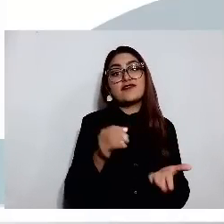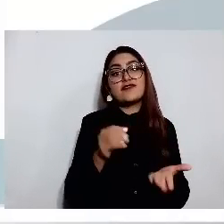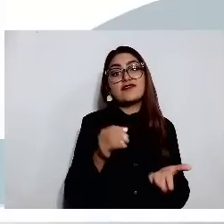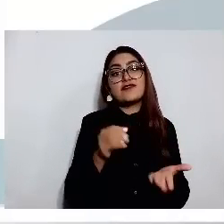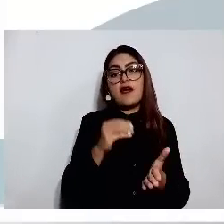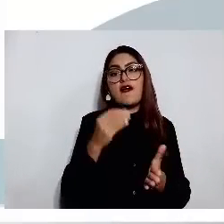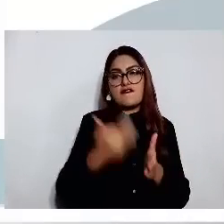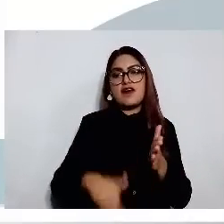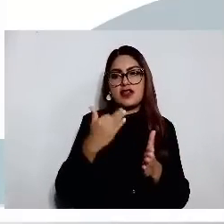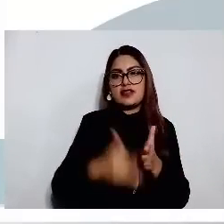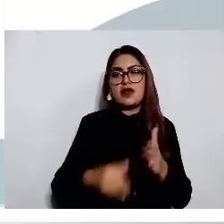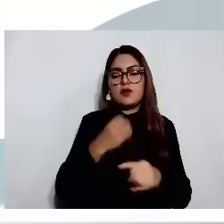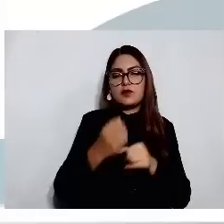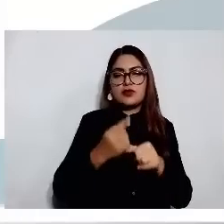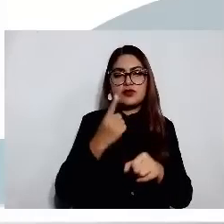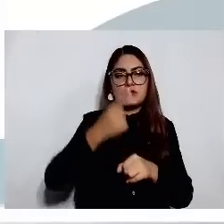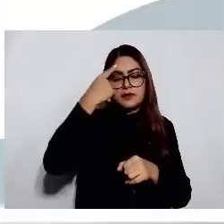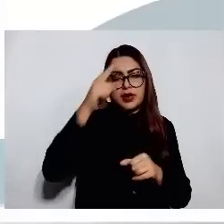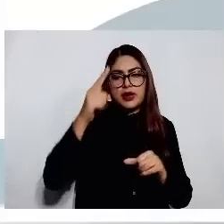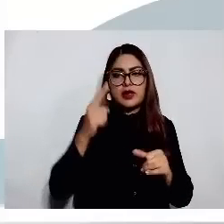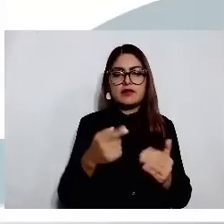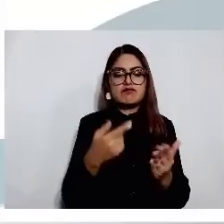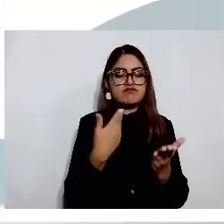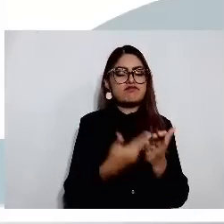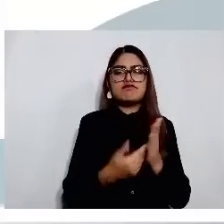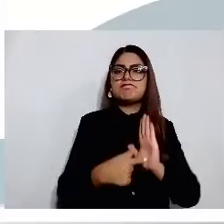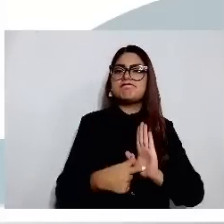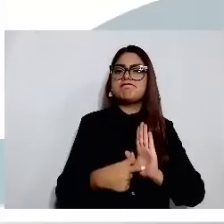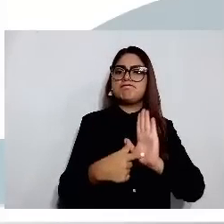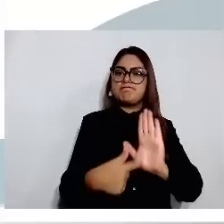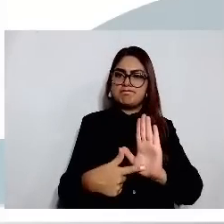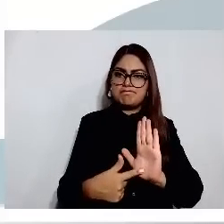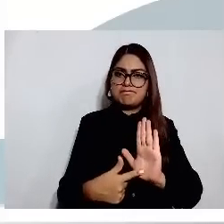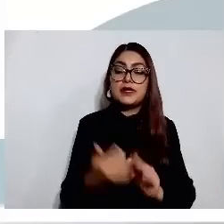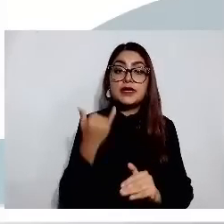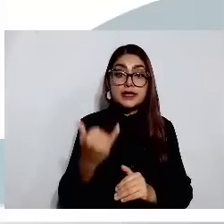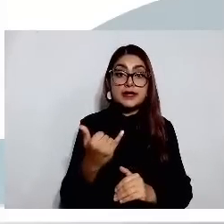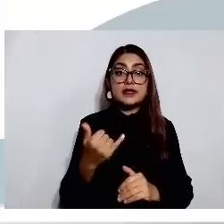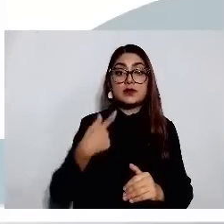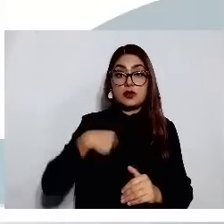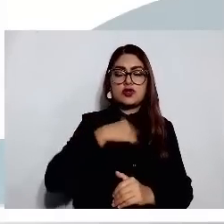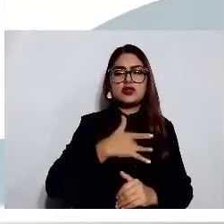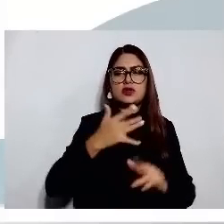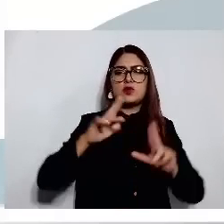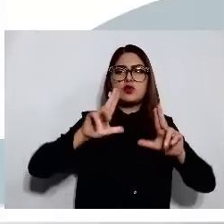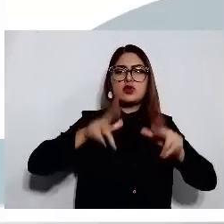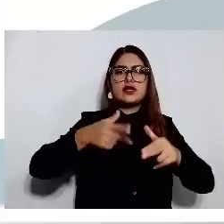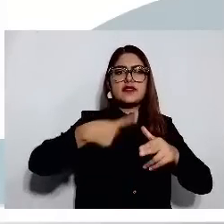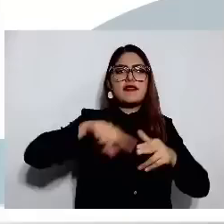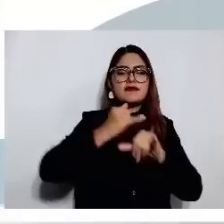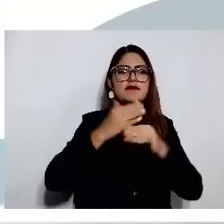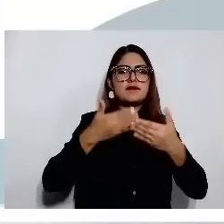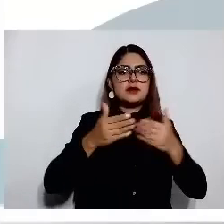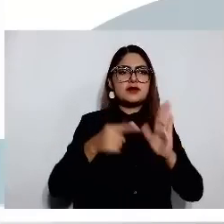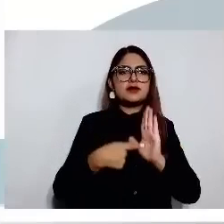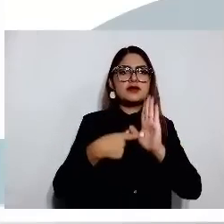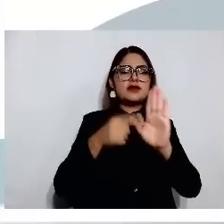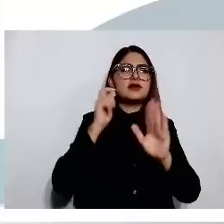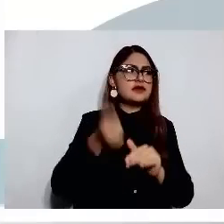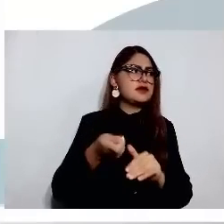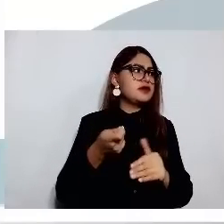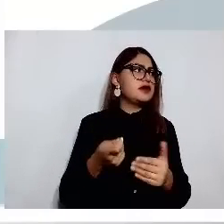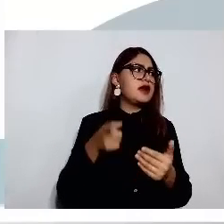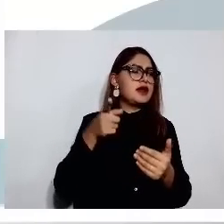para la cercanía. Para nosotras, las unidades de transparencia son pues las ventanas de un poder judicial.